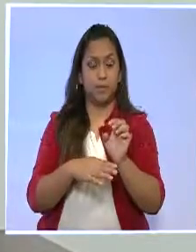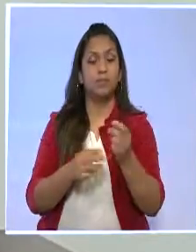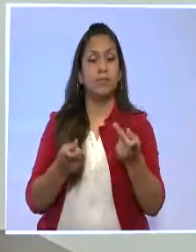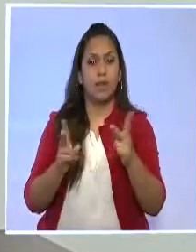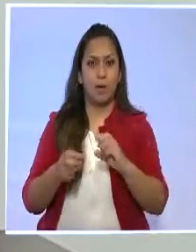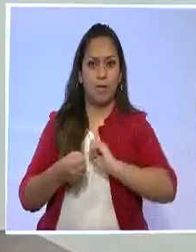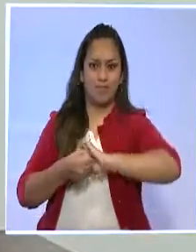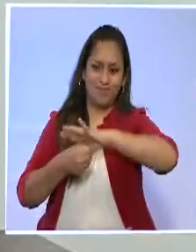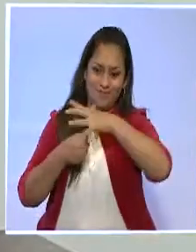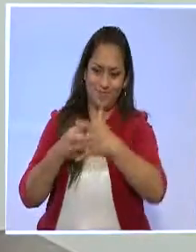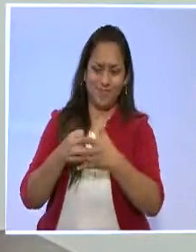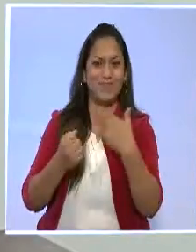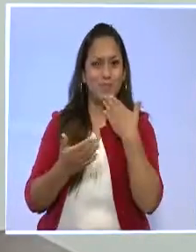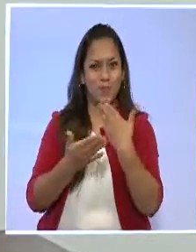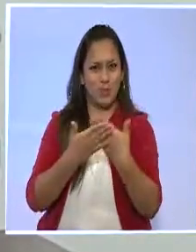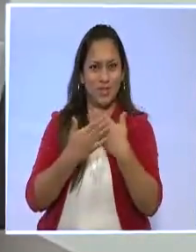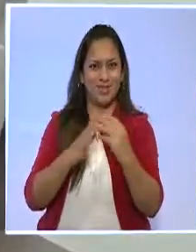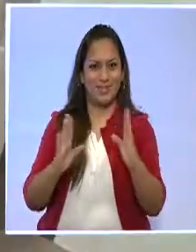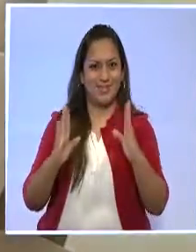gracias por su atención